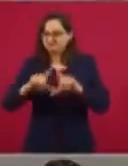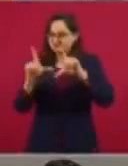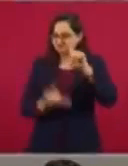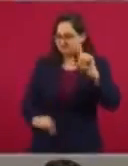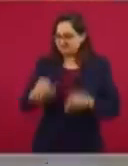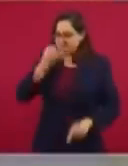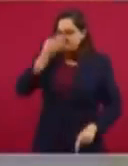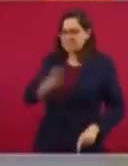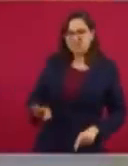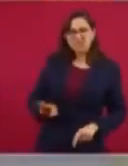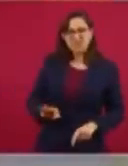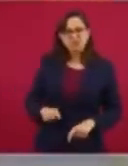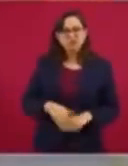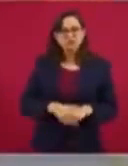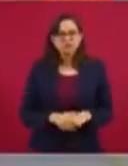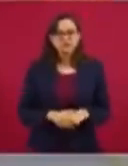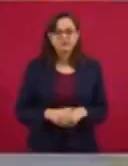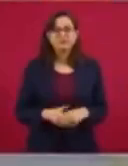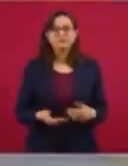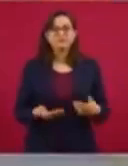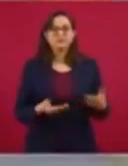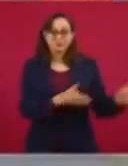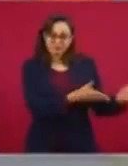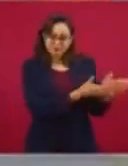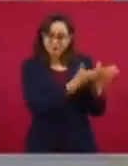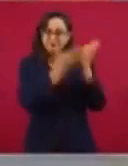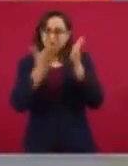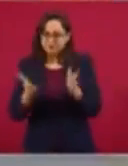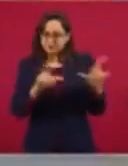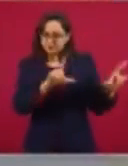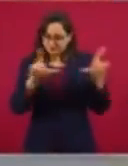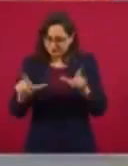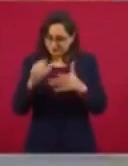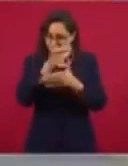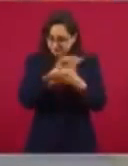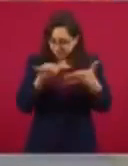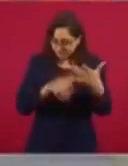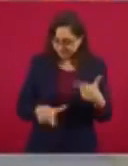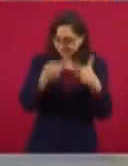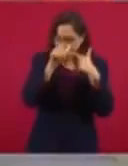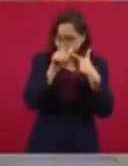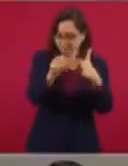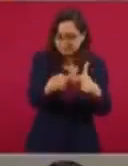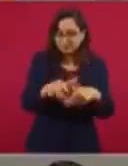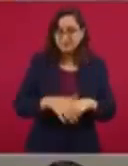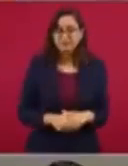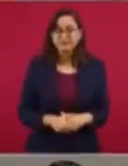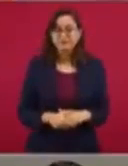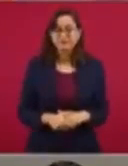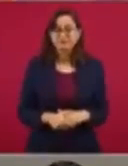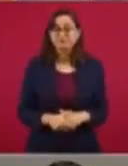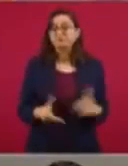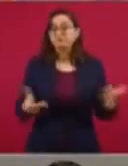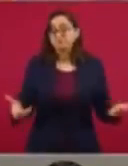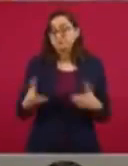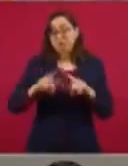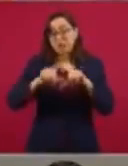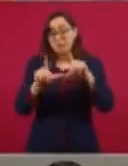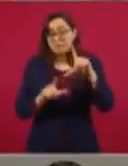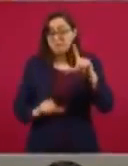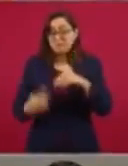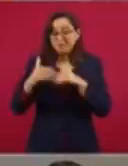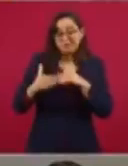obvia es que México requiere de varios años de evolución tecnológica